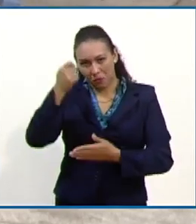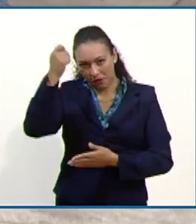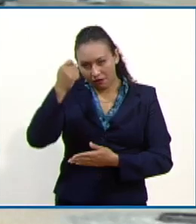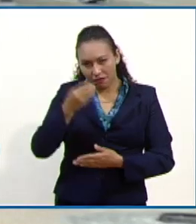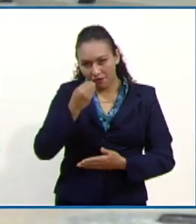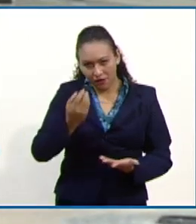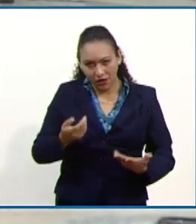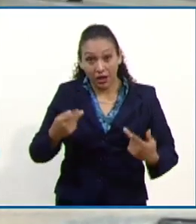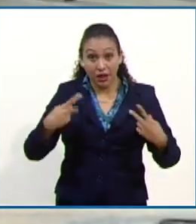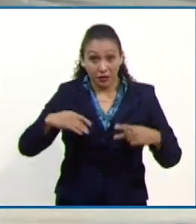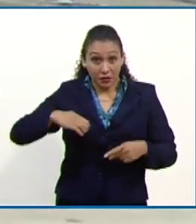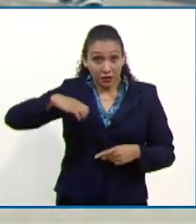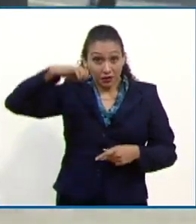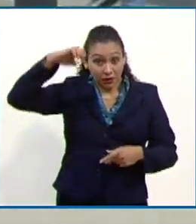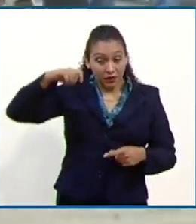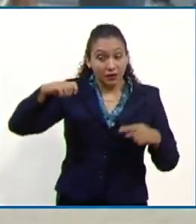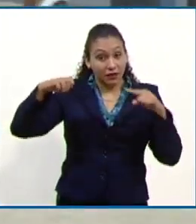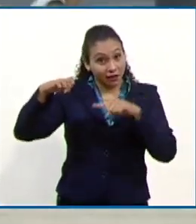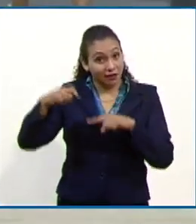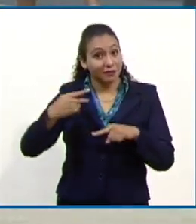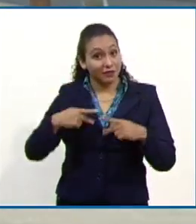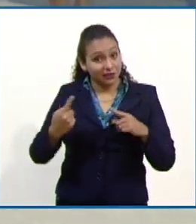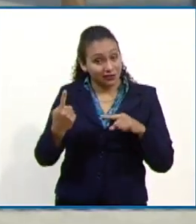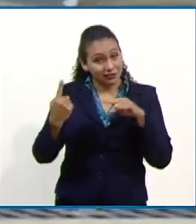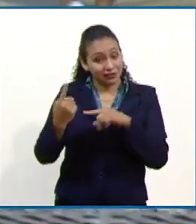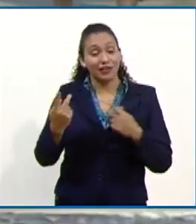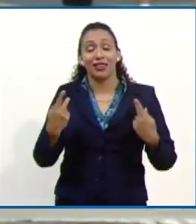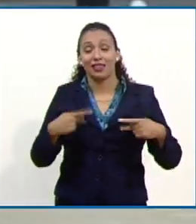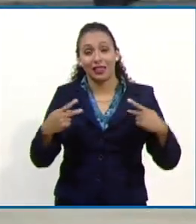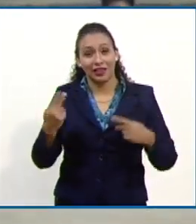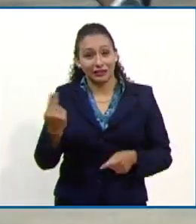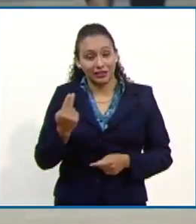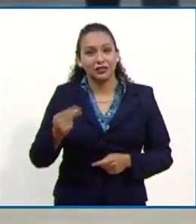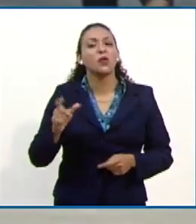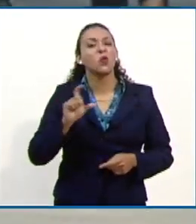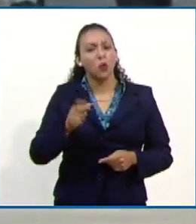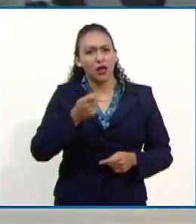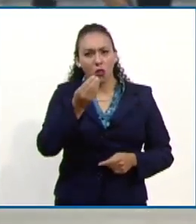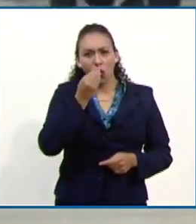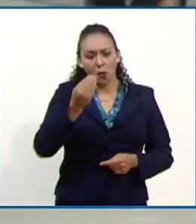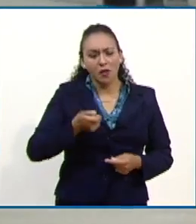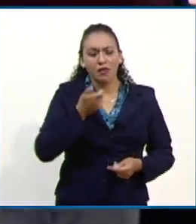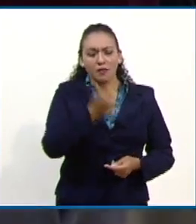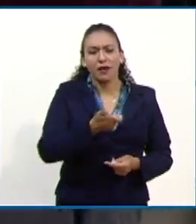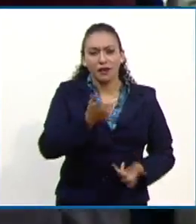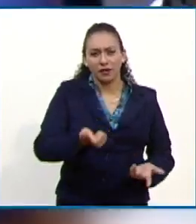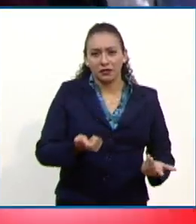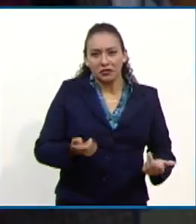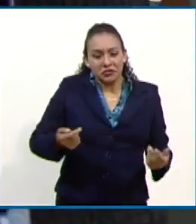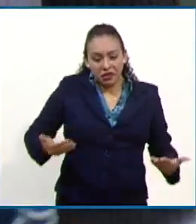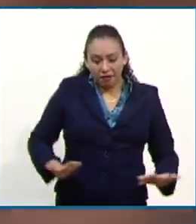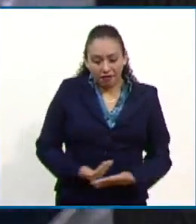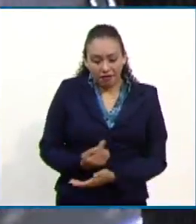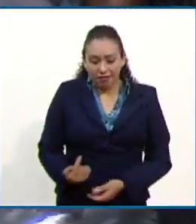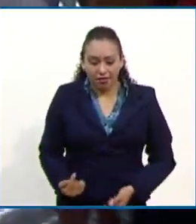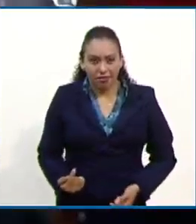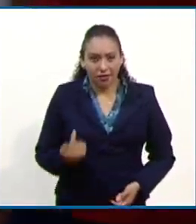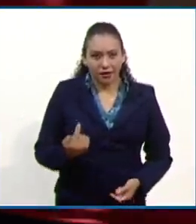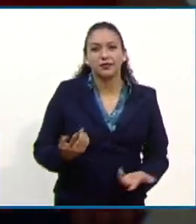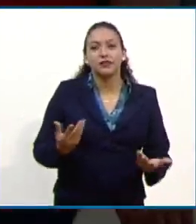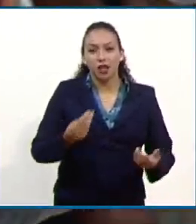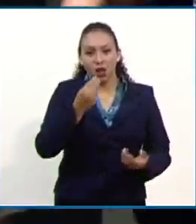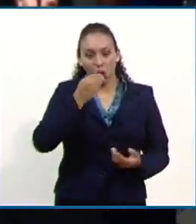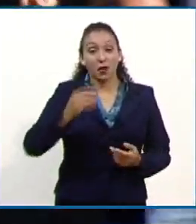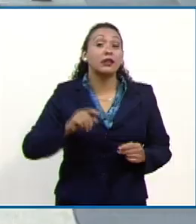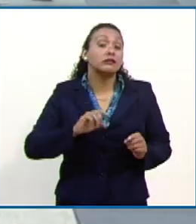la persona acreedora tiene la necesidad de recibirlos desde su nacimiento, la cual subsiste a pesar de que la adquiera la mayoría